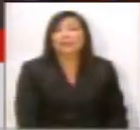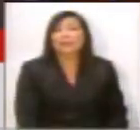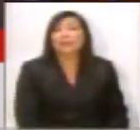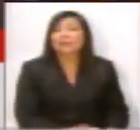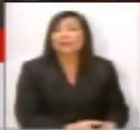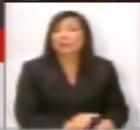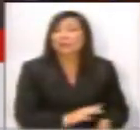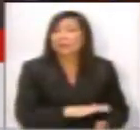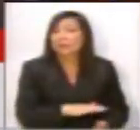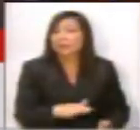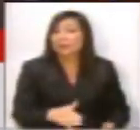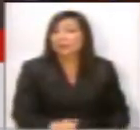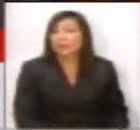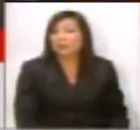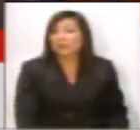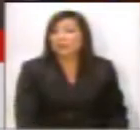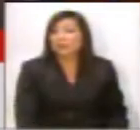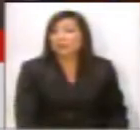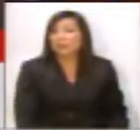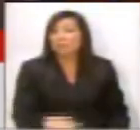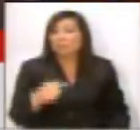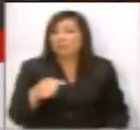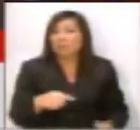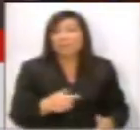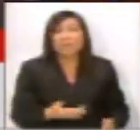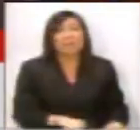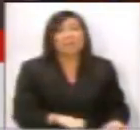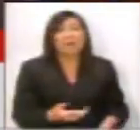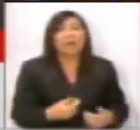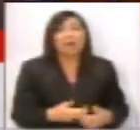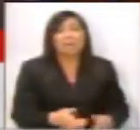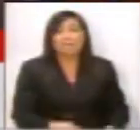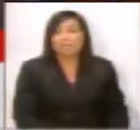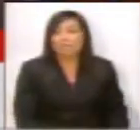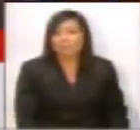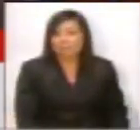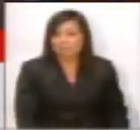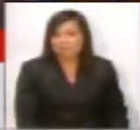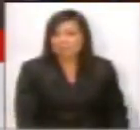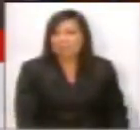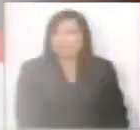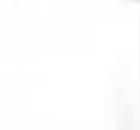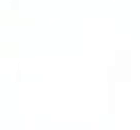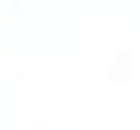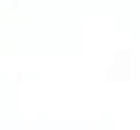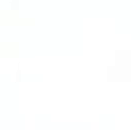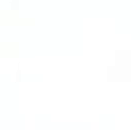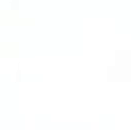anemia, desnutrición, feminicidios, violencia, abandono. Gracias, señor.